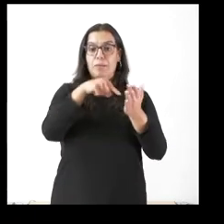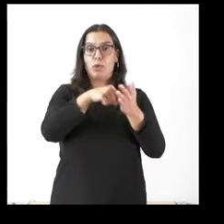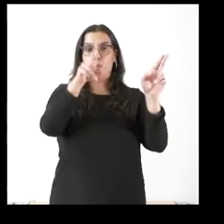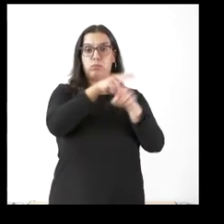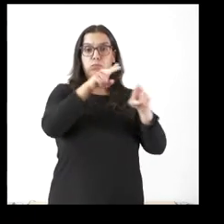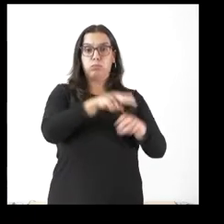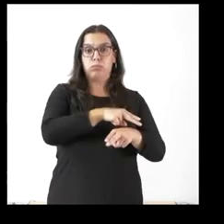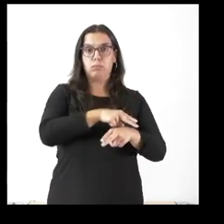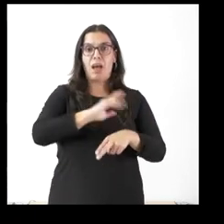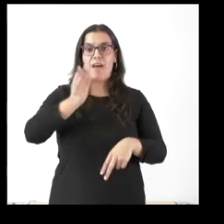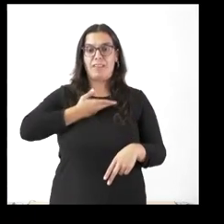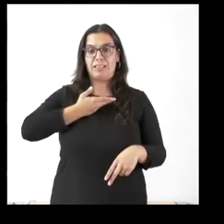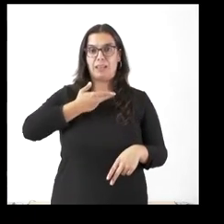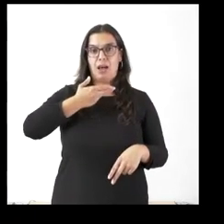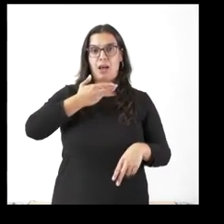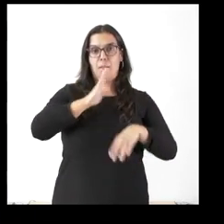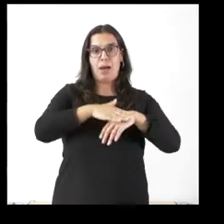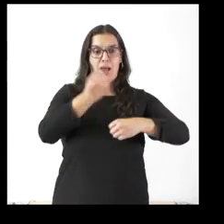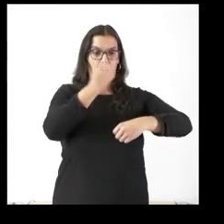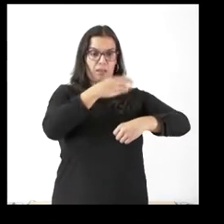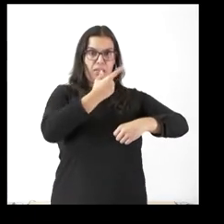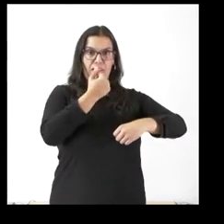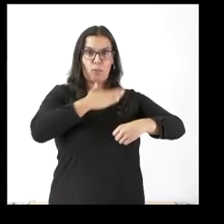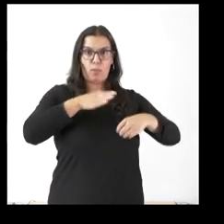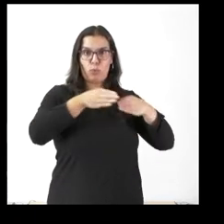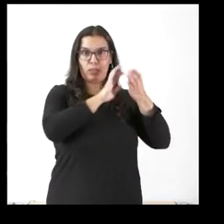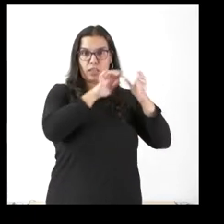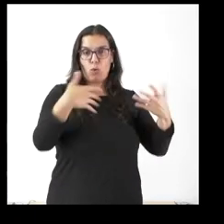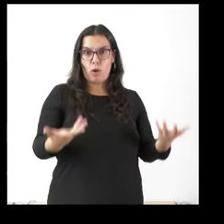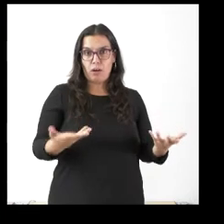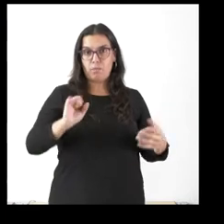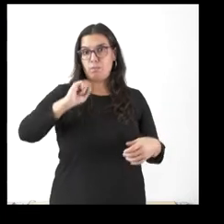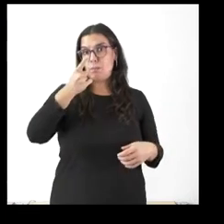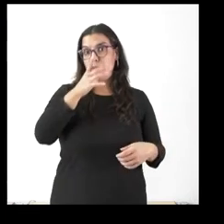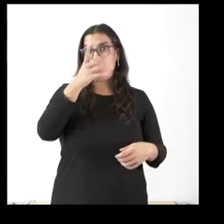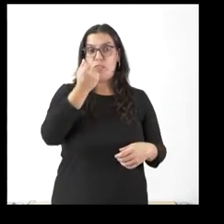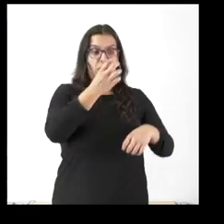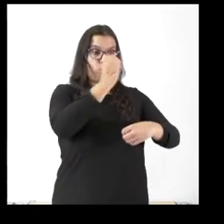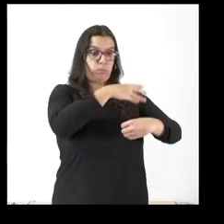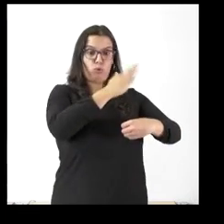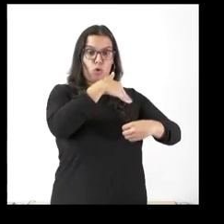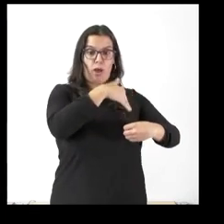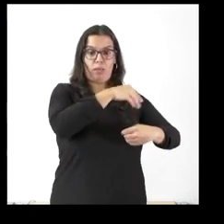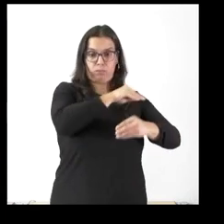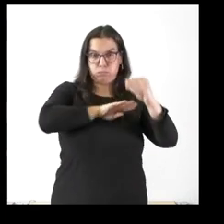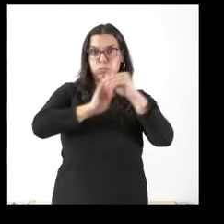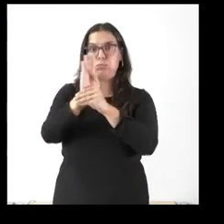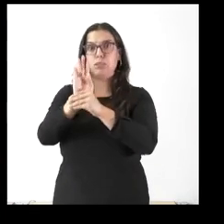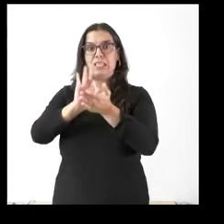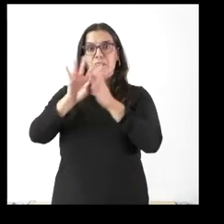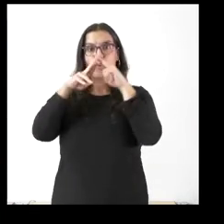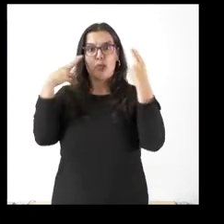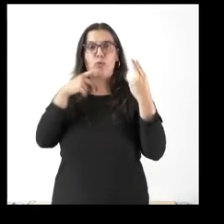las arcas autonómicas, sobre todo destinados a los servicios públicos que ustedes van a tener que